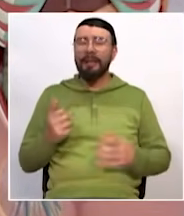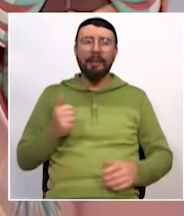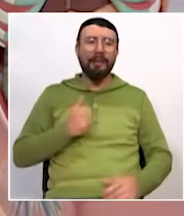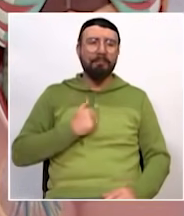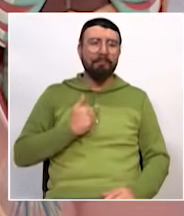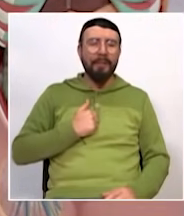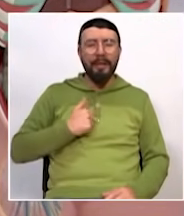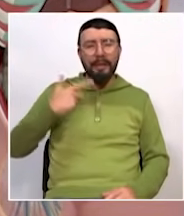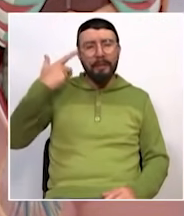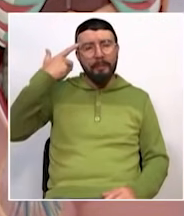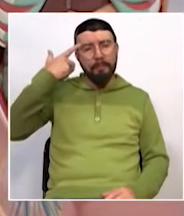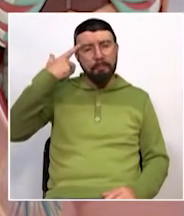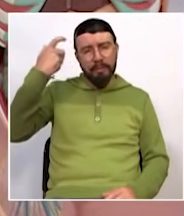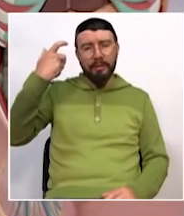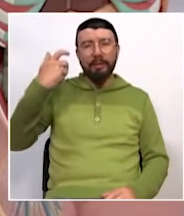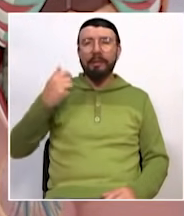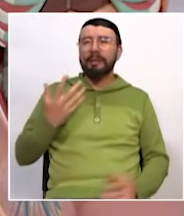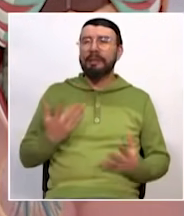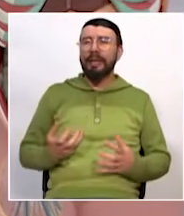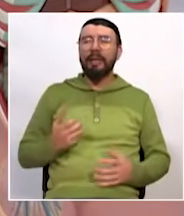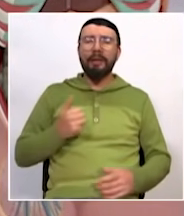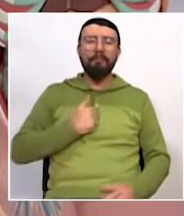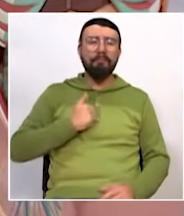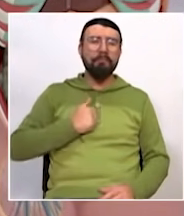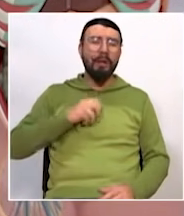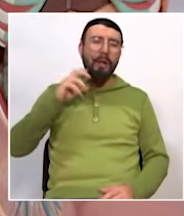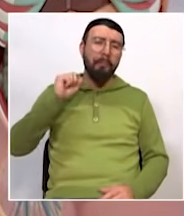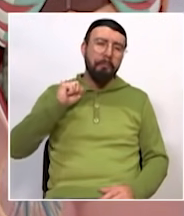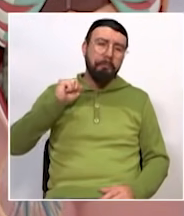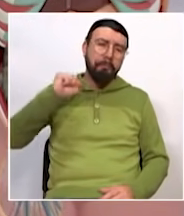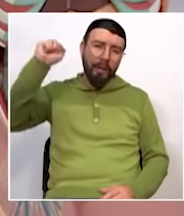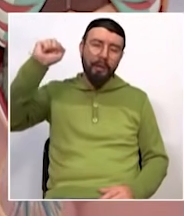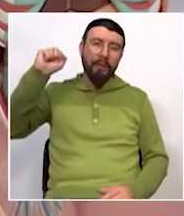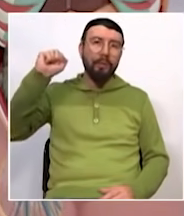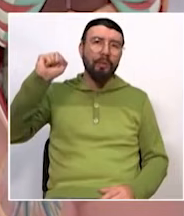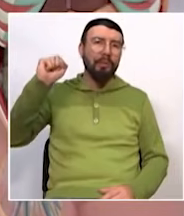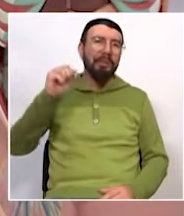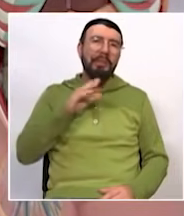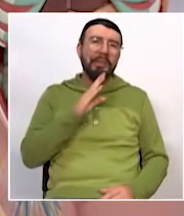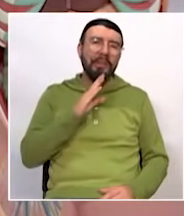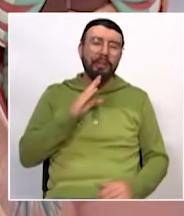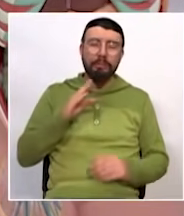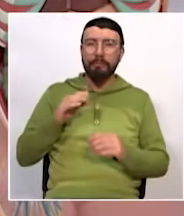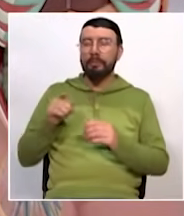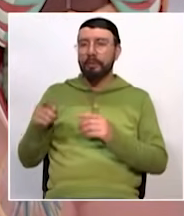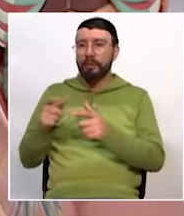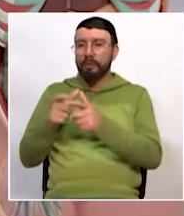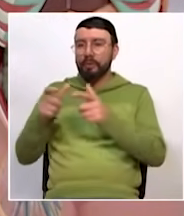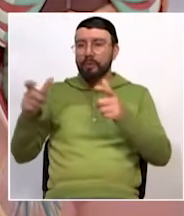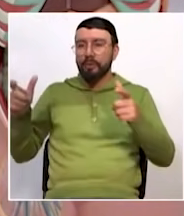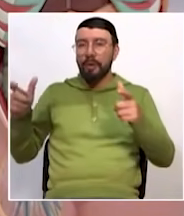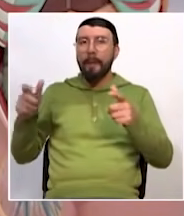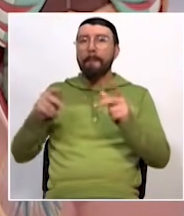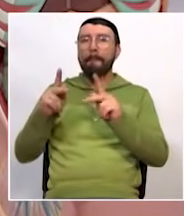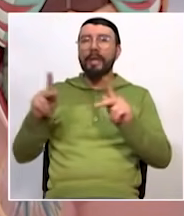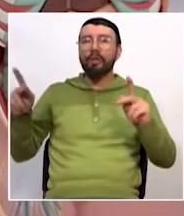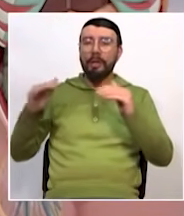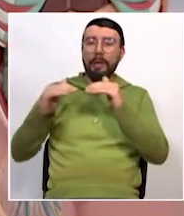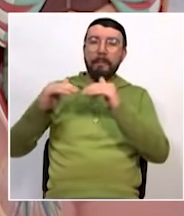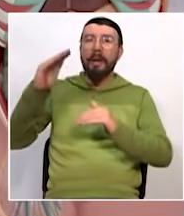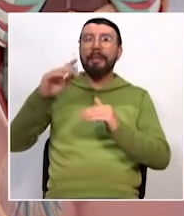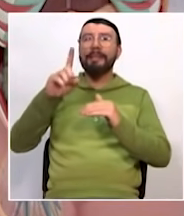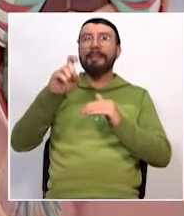se presenta escuché sé bien en las personas mayores de 60 años es cuando más se presenta la